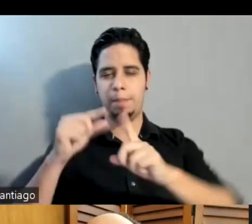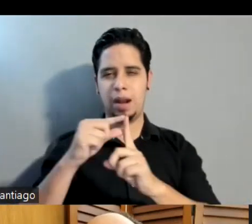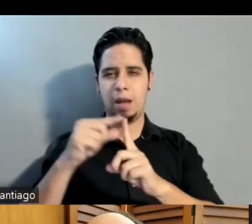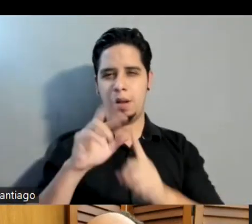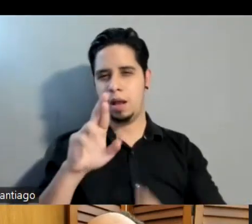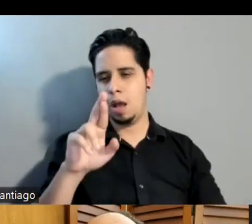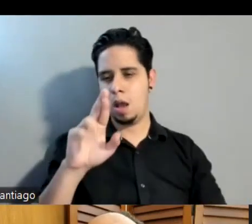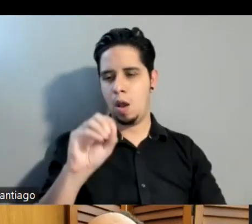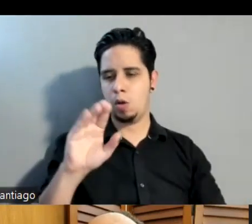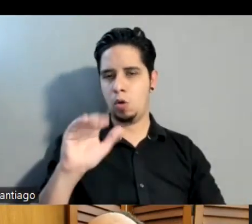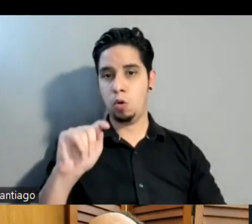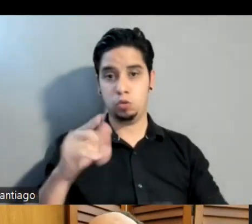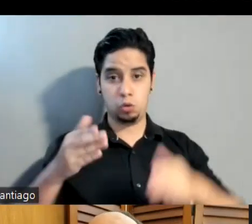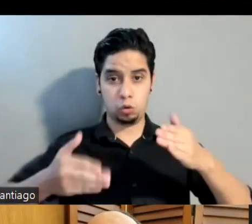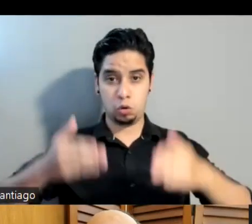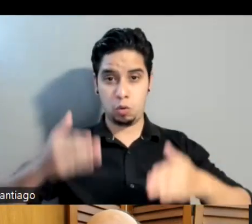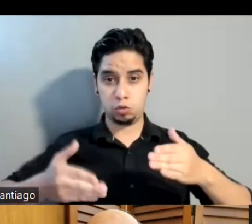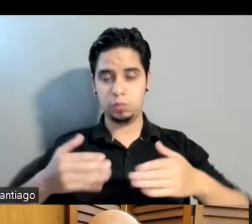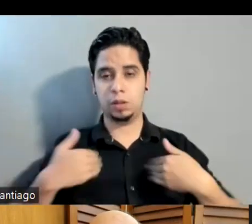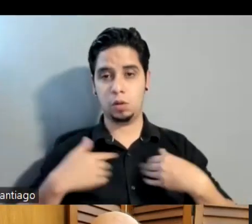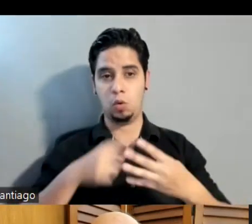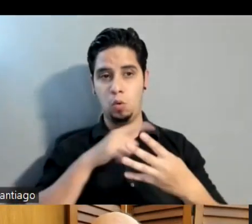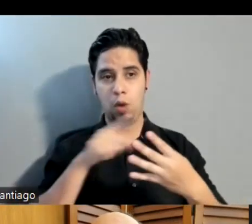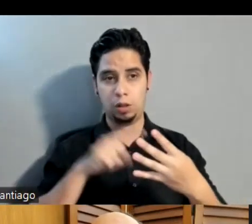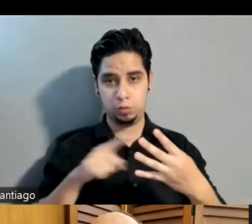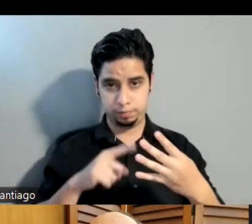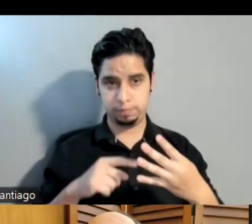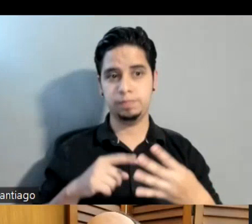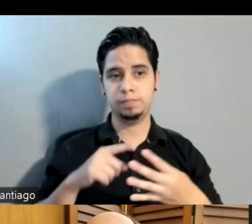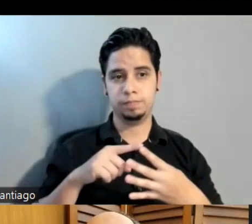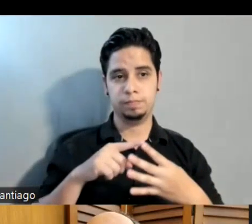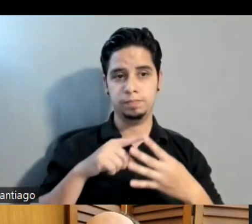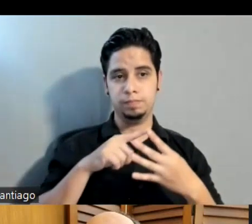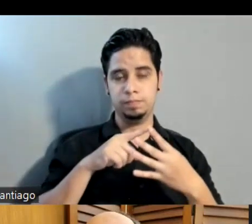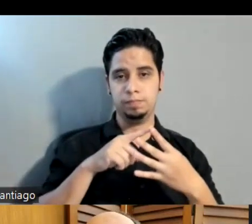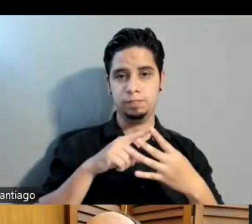Tin, tum, tin, tum. Son cuatro opciones. Y voy por los años.